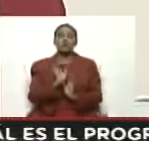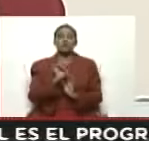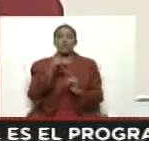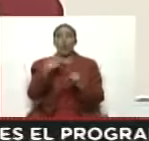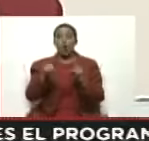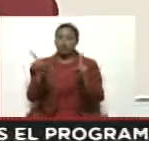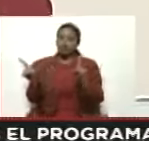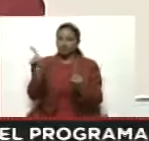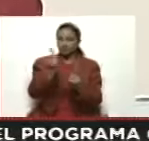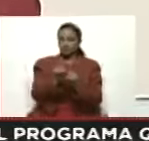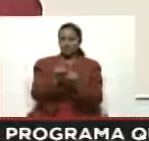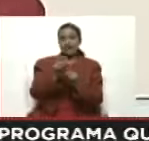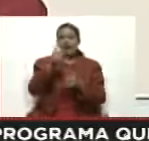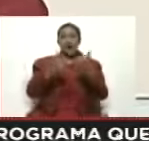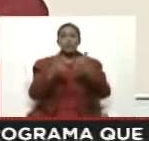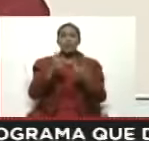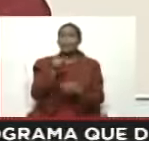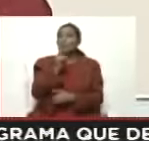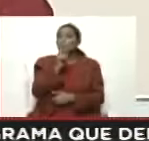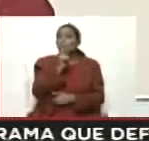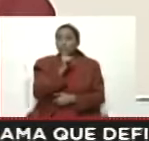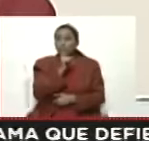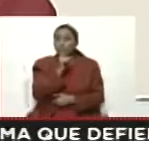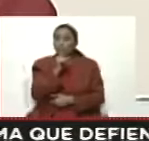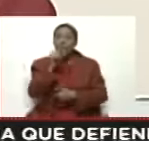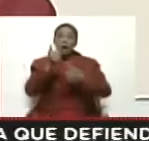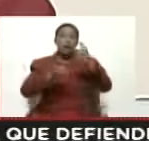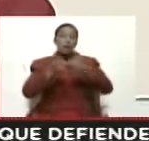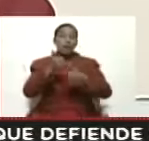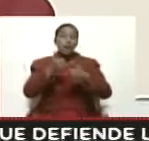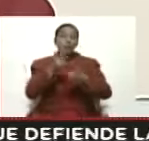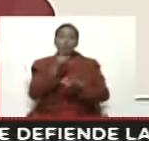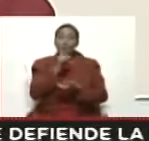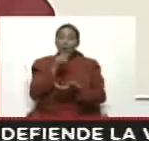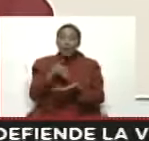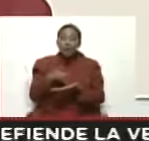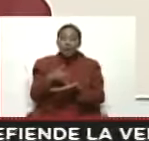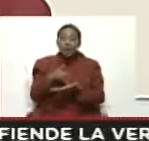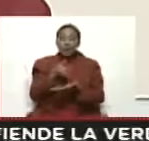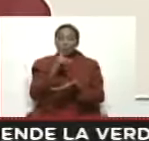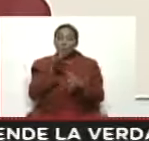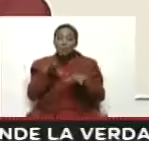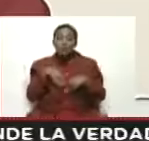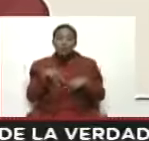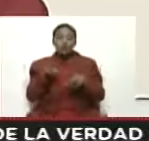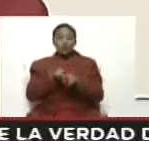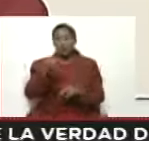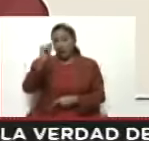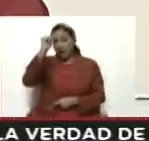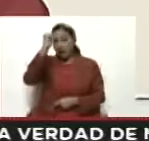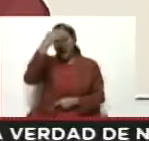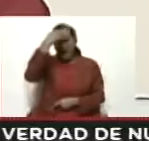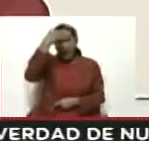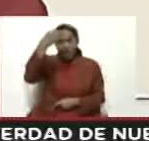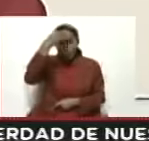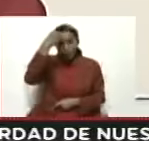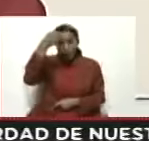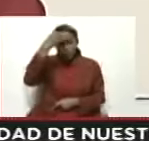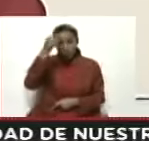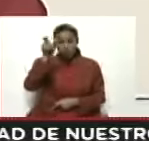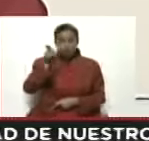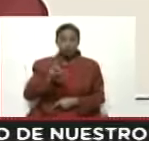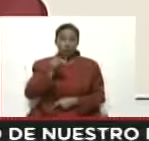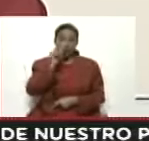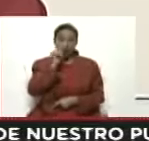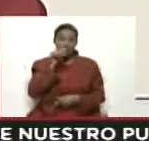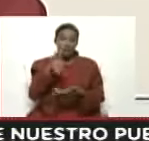ellos. Son candidatos débiles. En este caso el señor Inmundo González, un candidato débil, títere